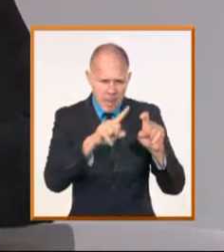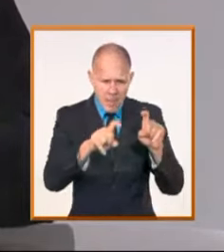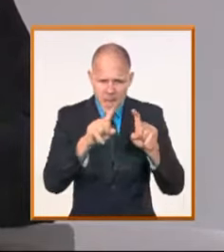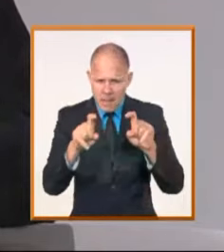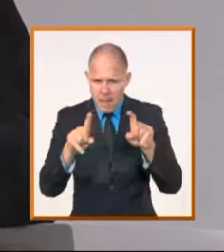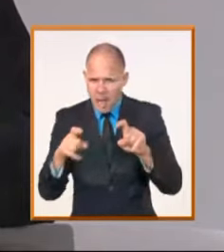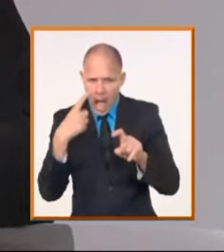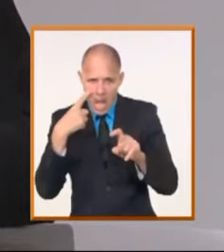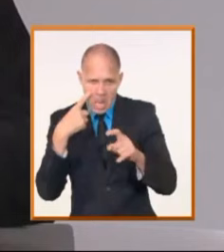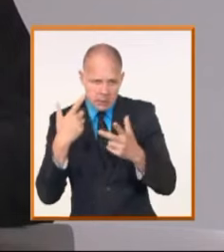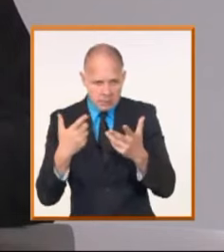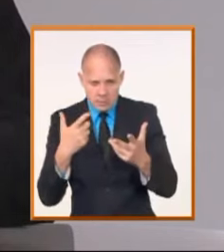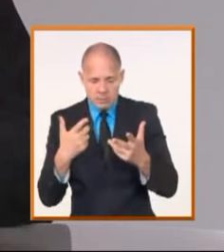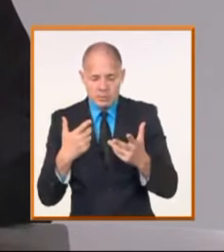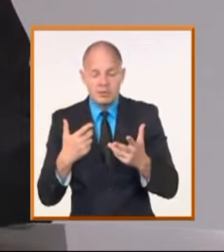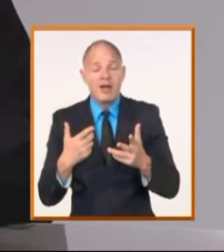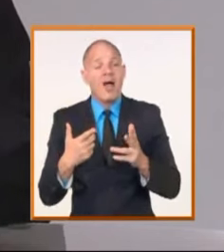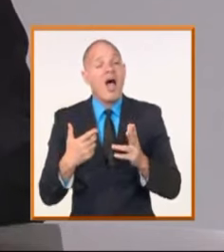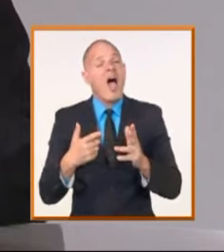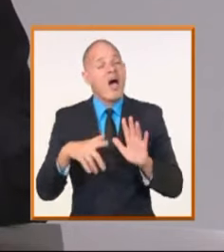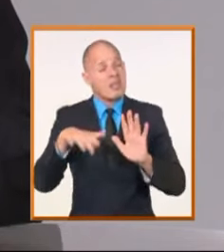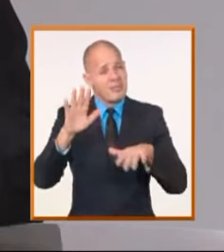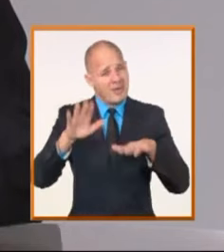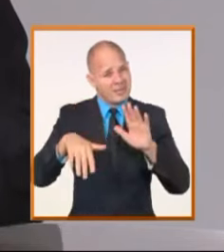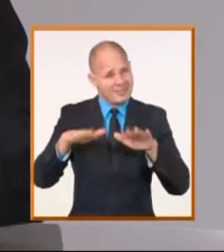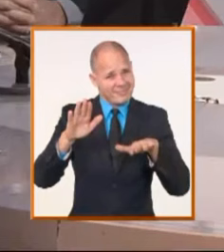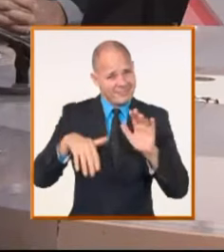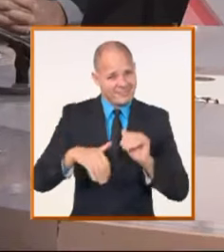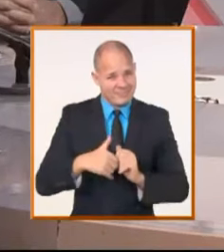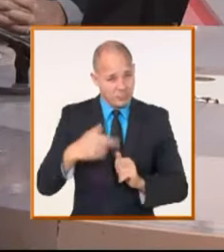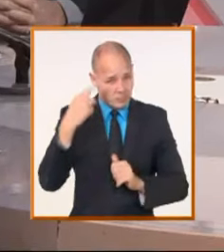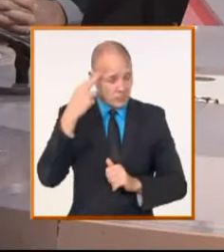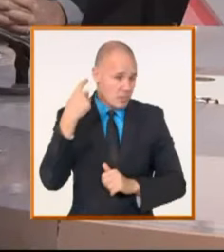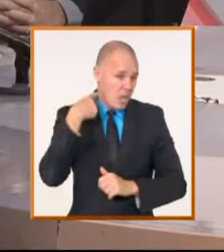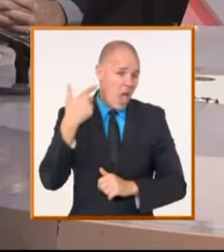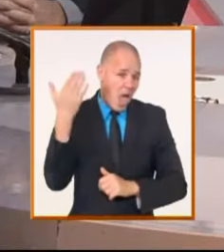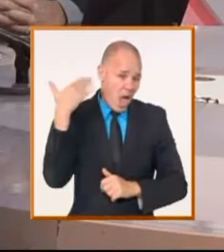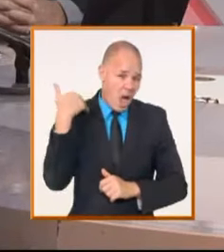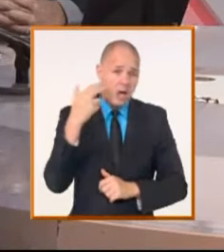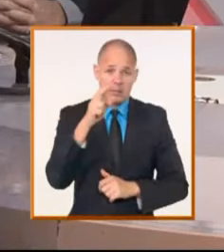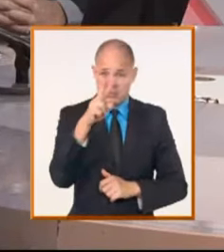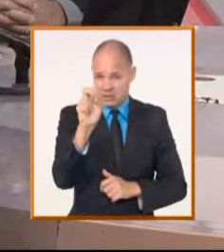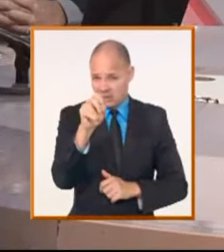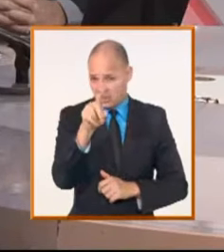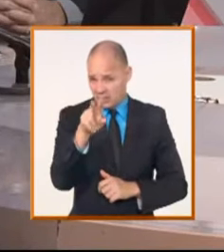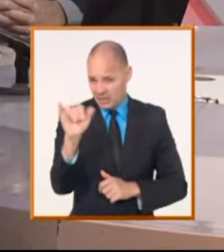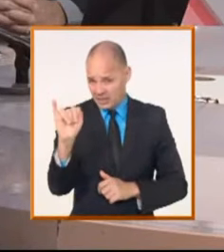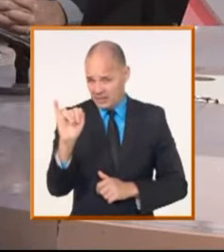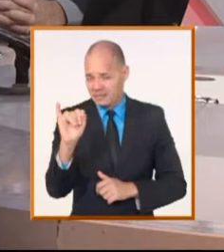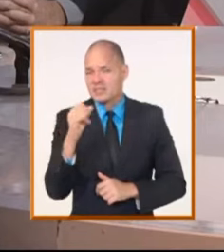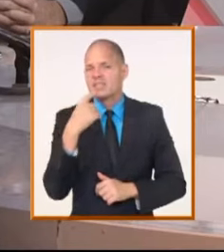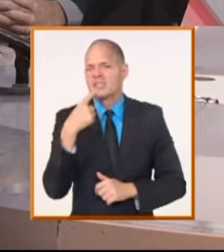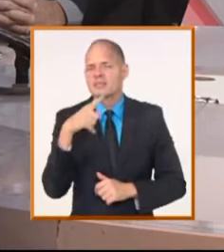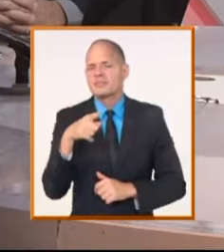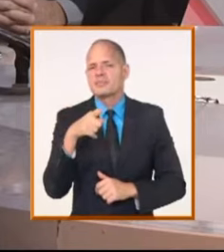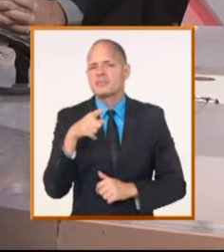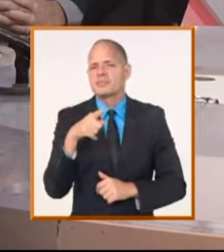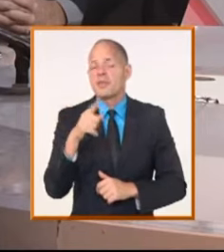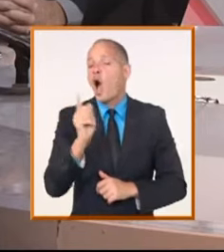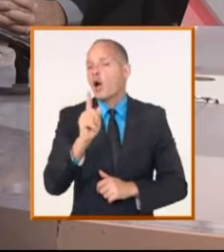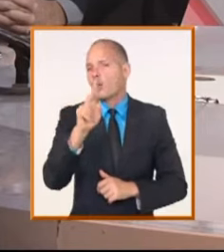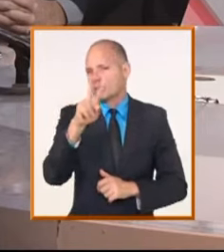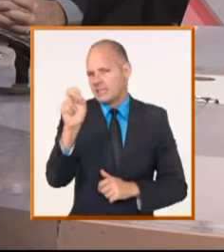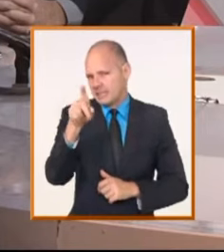están haciendo encuestas y lo que realmente significa esto. Recordemos que en el año 2016 se dio toda una crítica al sistema de las encuestadoras